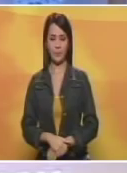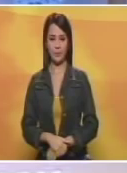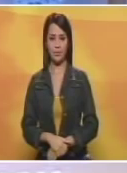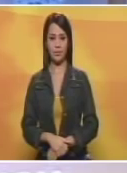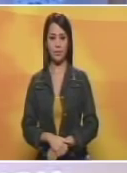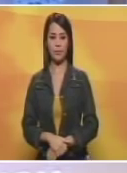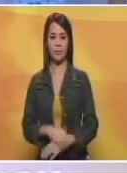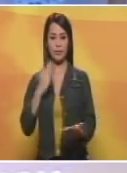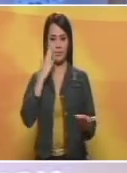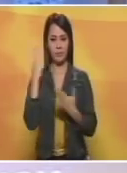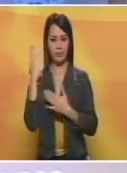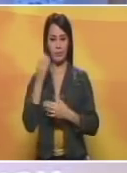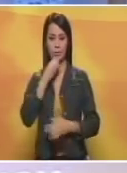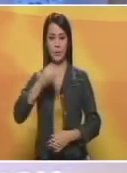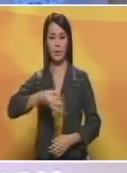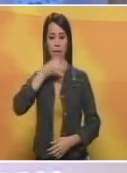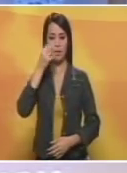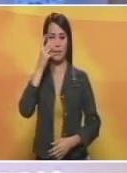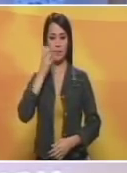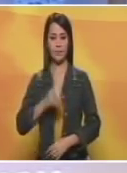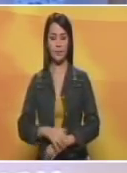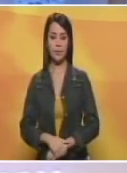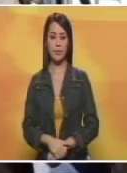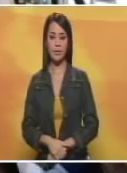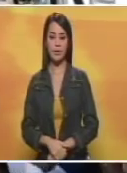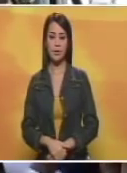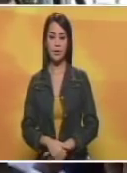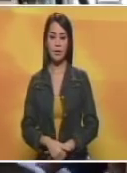hasta ahora adelante muy buenas tardes escuchamos